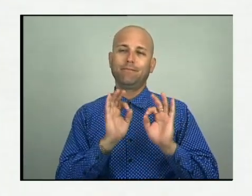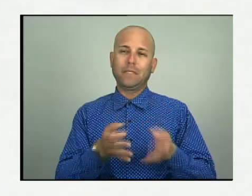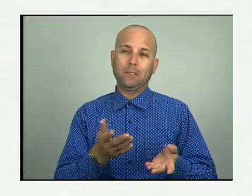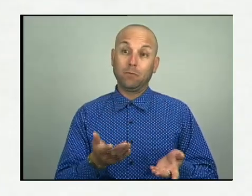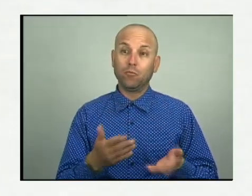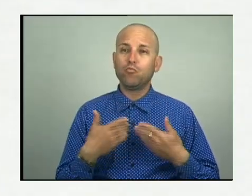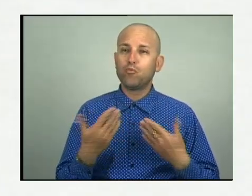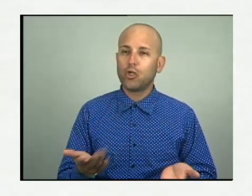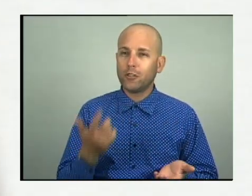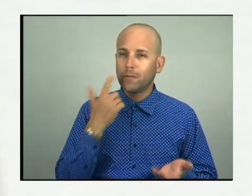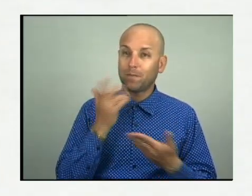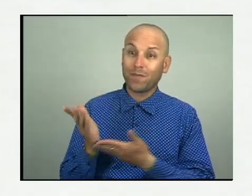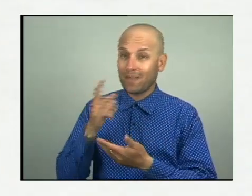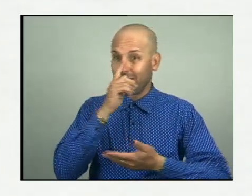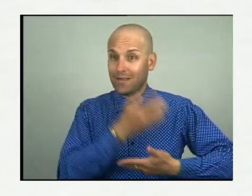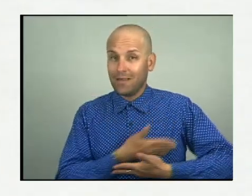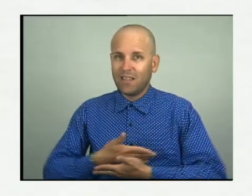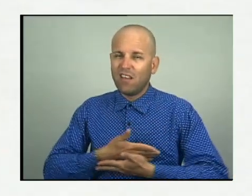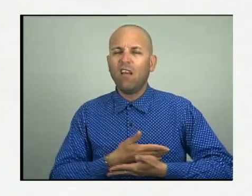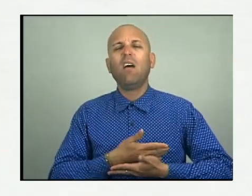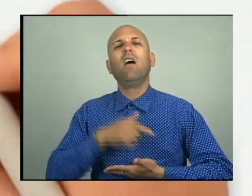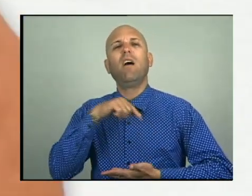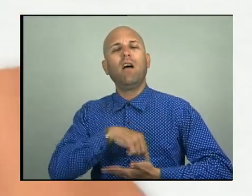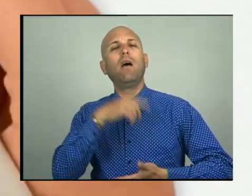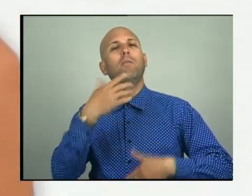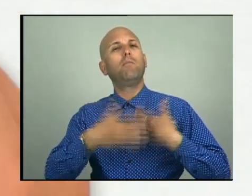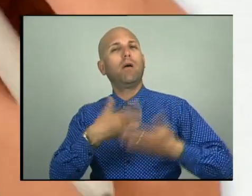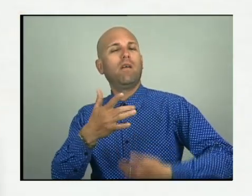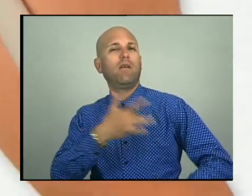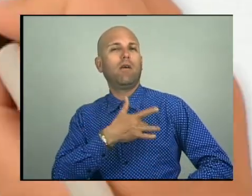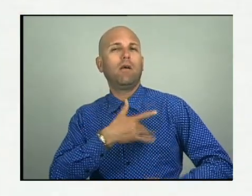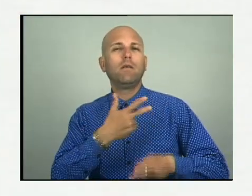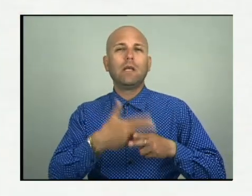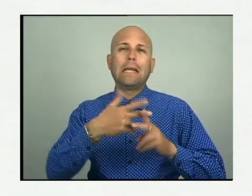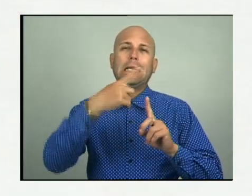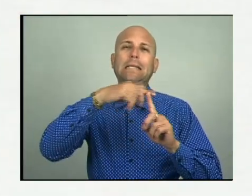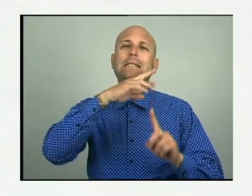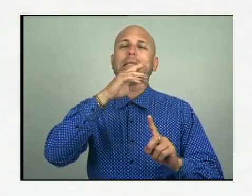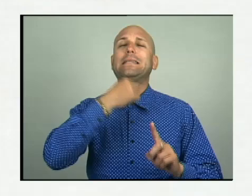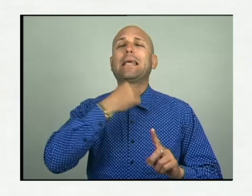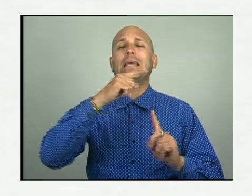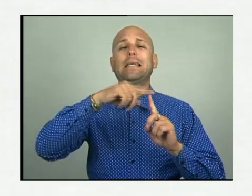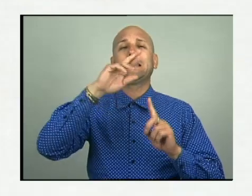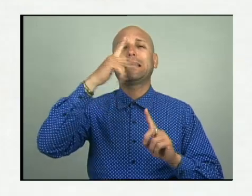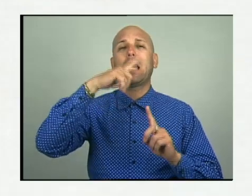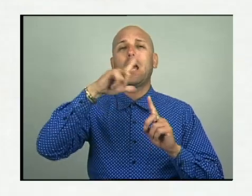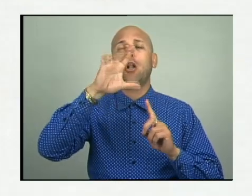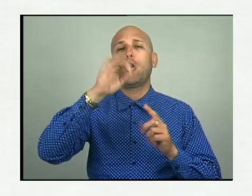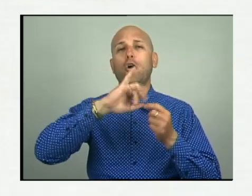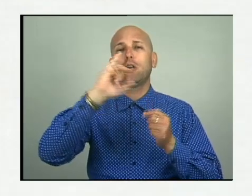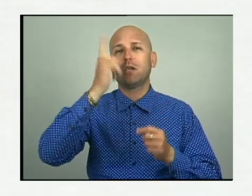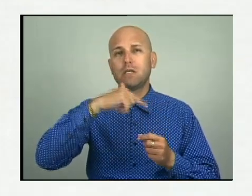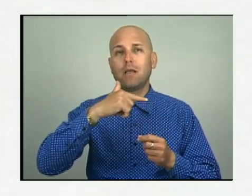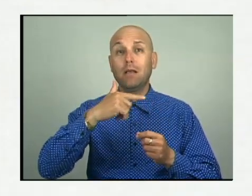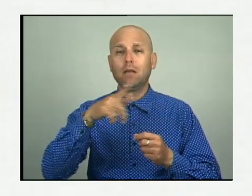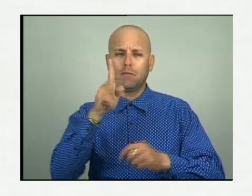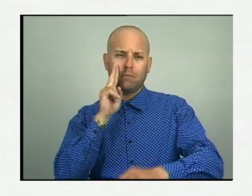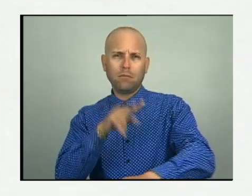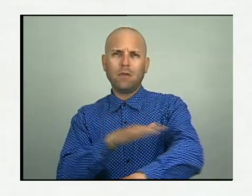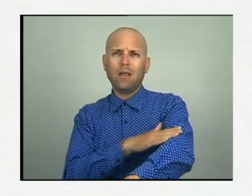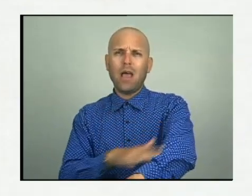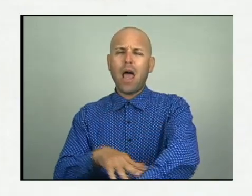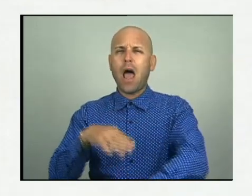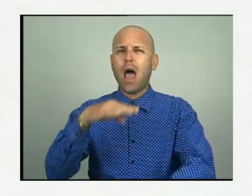que el bebé podría tener tetralogía de Fallot. Entre los hallazgos están la coloración azulada de la piel o un